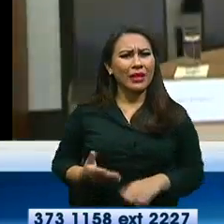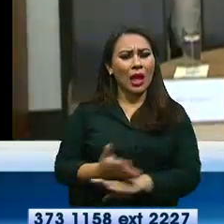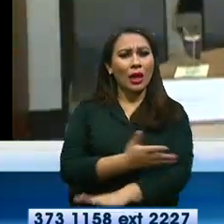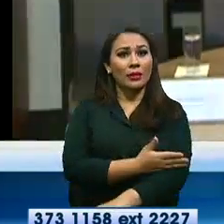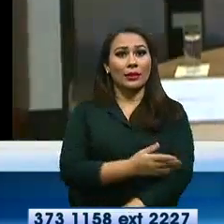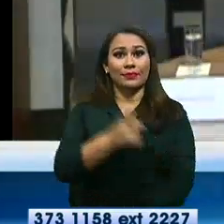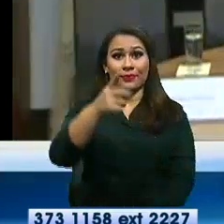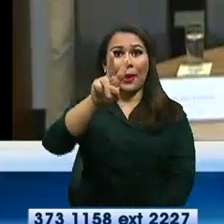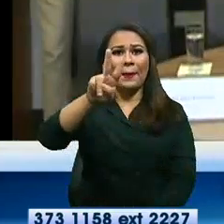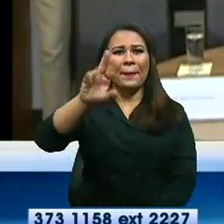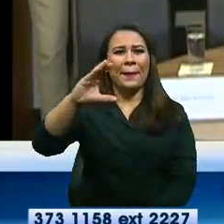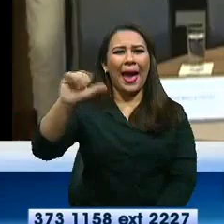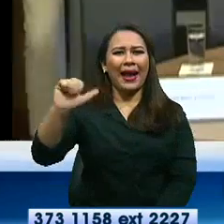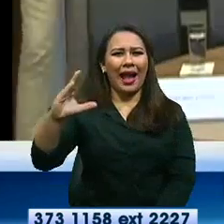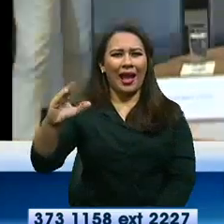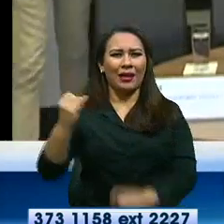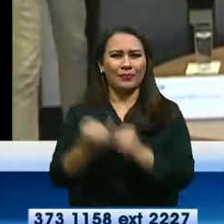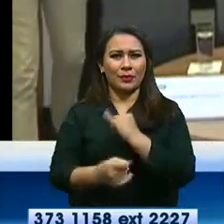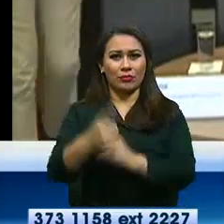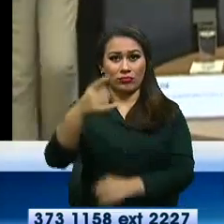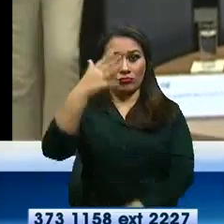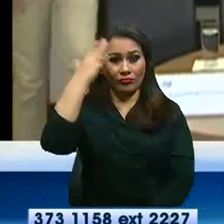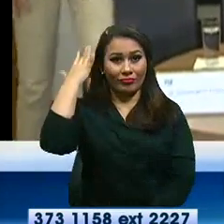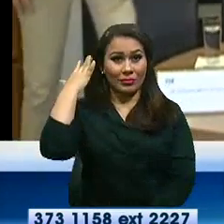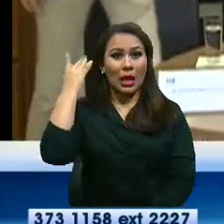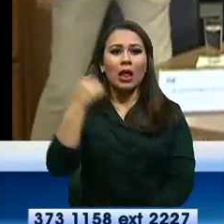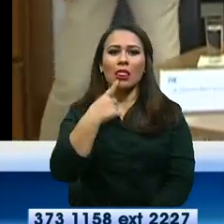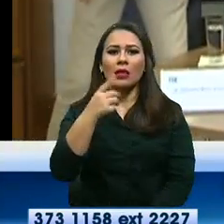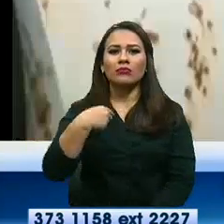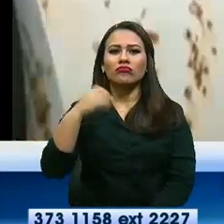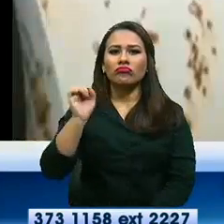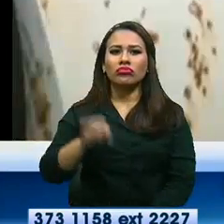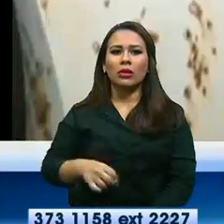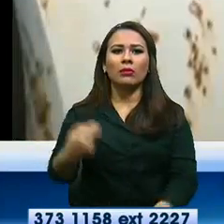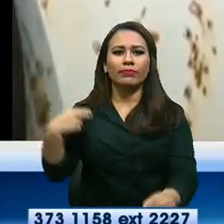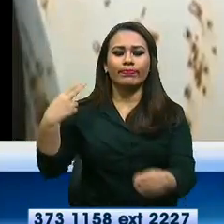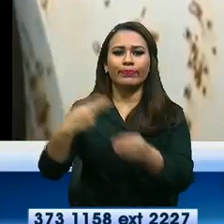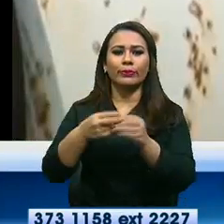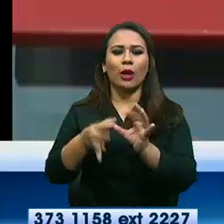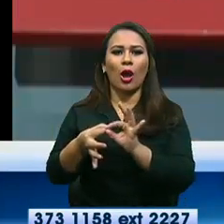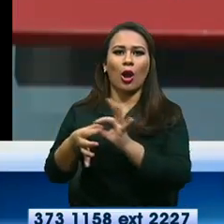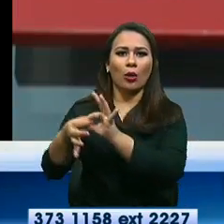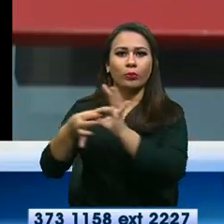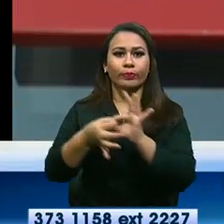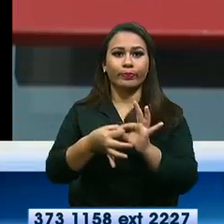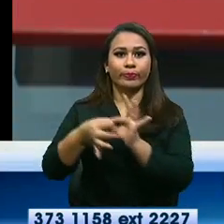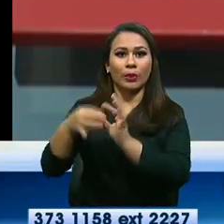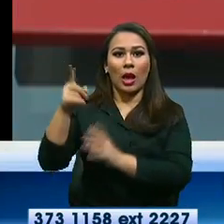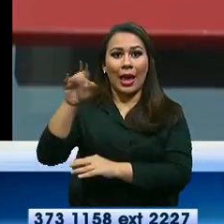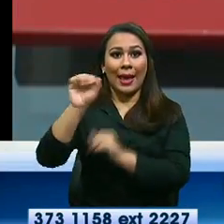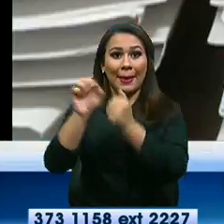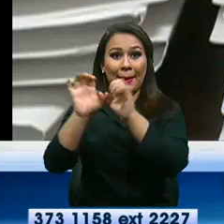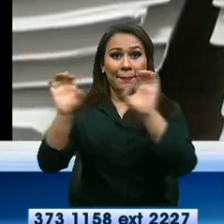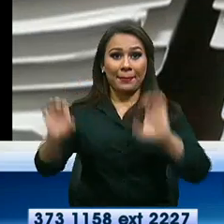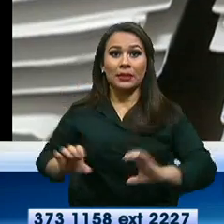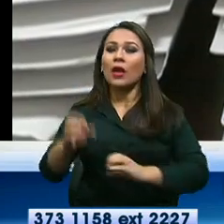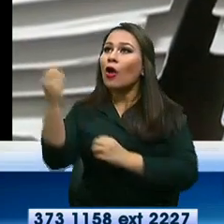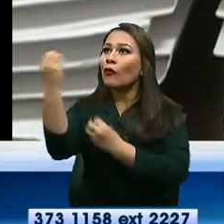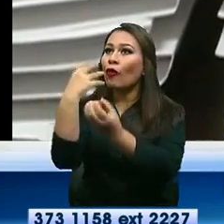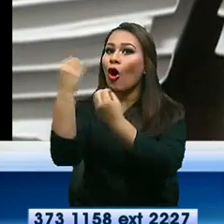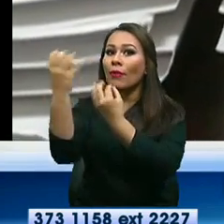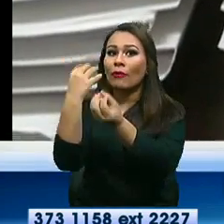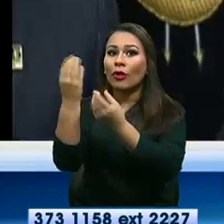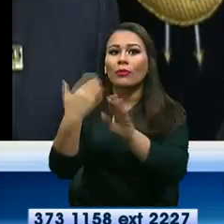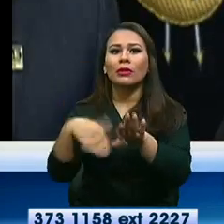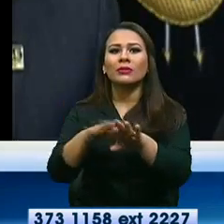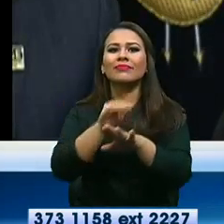Baca Mancheno también se refirió al acuerdo de cooperación en materia penal suscrito con la empresa Odebrecht con el fin de acceder a información en este